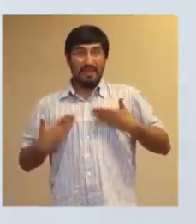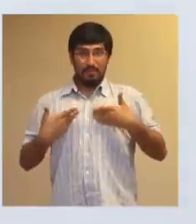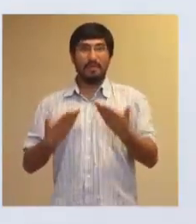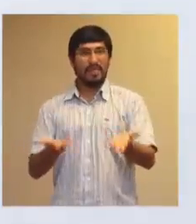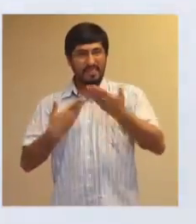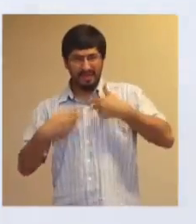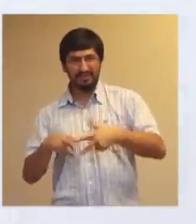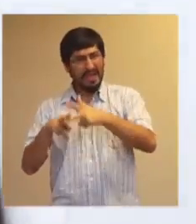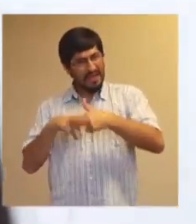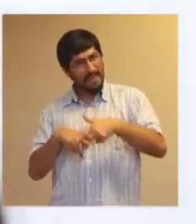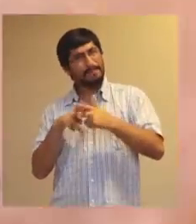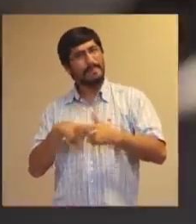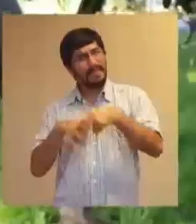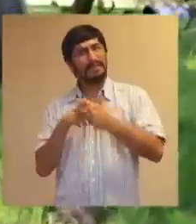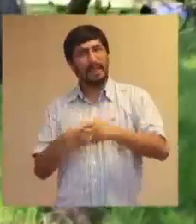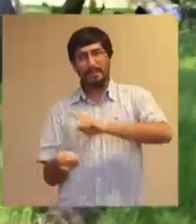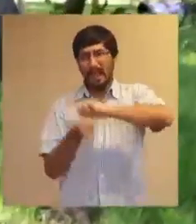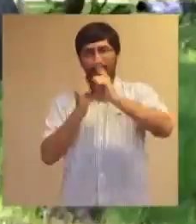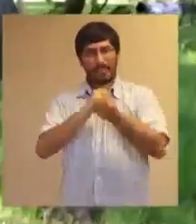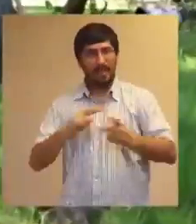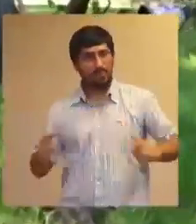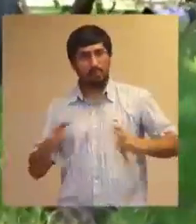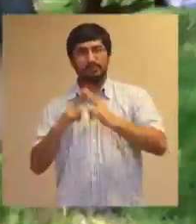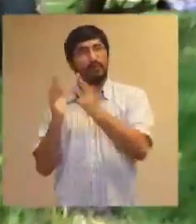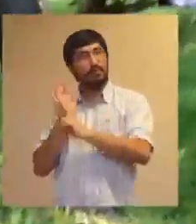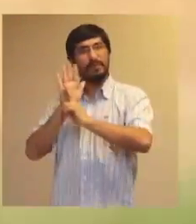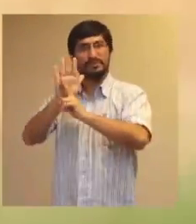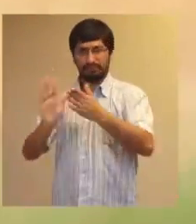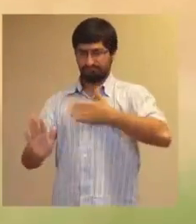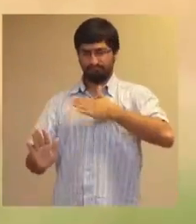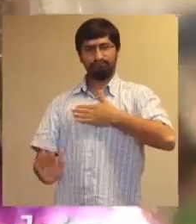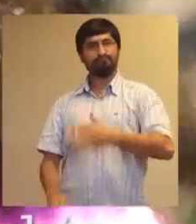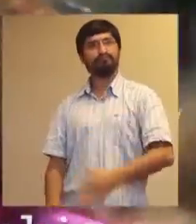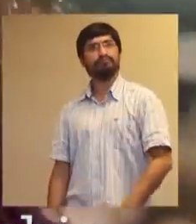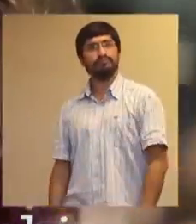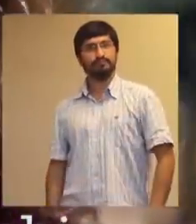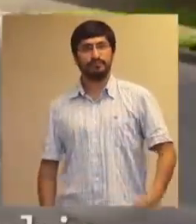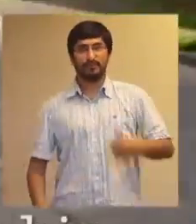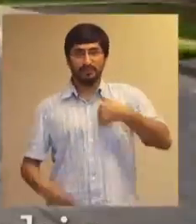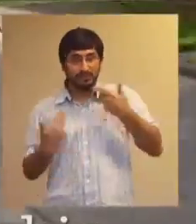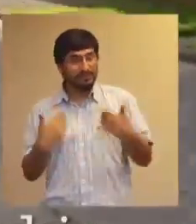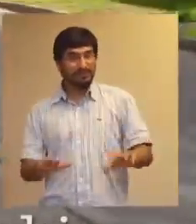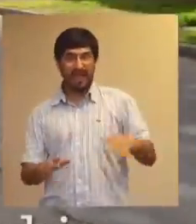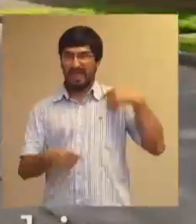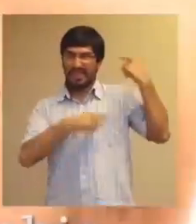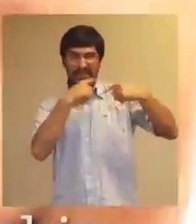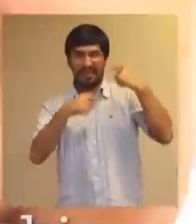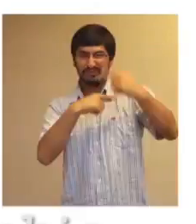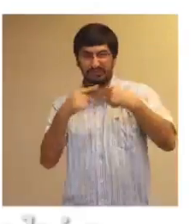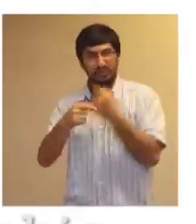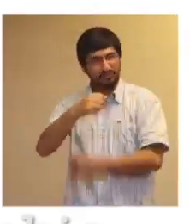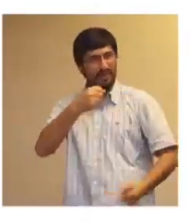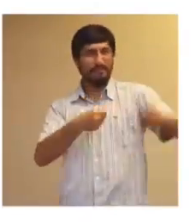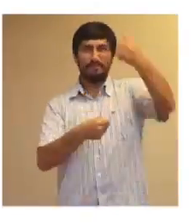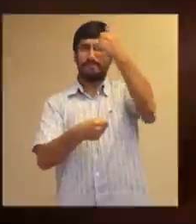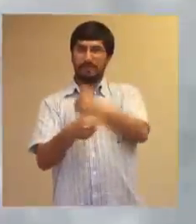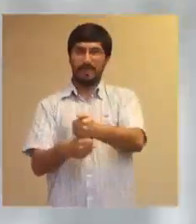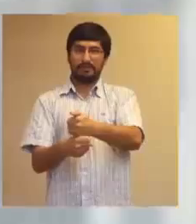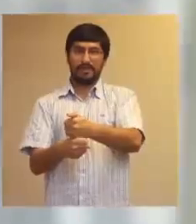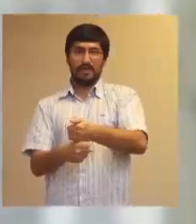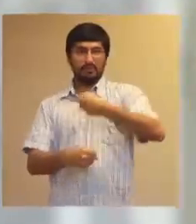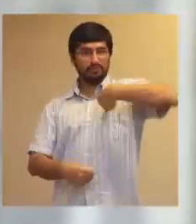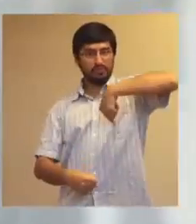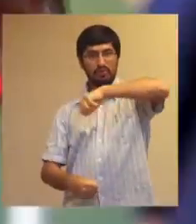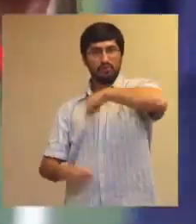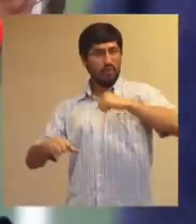la herramienta, para construir el mundo que me representa. Llegó la generación de recambio, de la